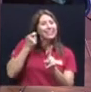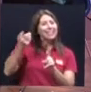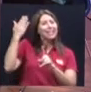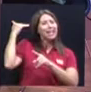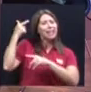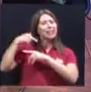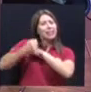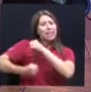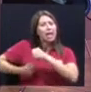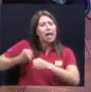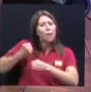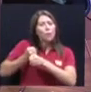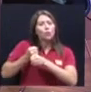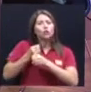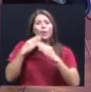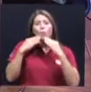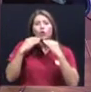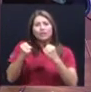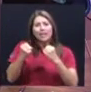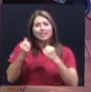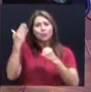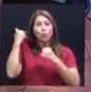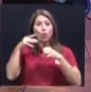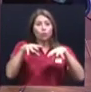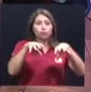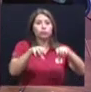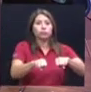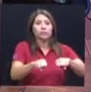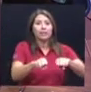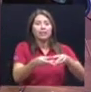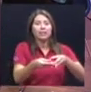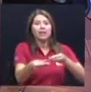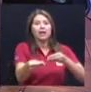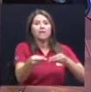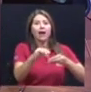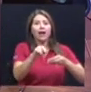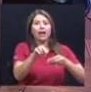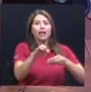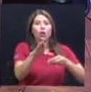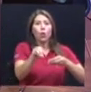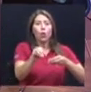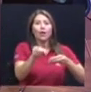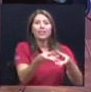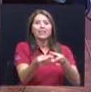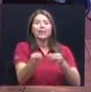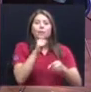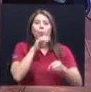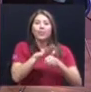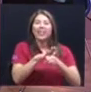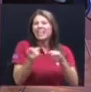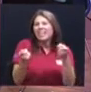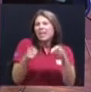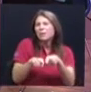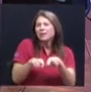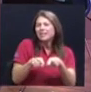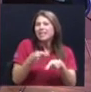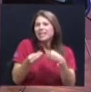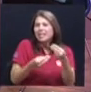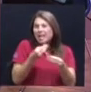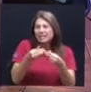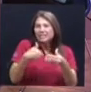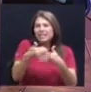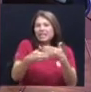era la tierra prometida Qué pasaría si los palestinos tomaran y arrasar a Israel como el Imperio bizantino qué